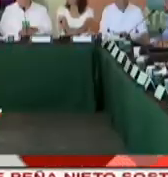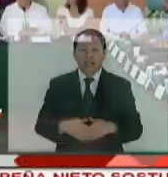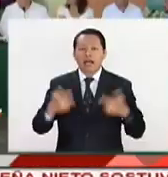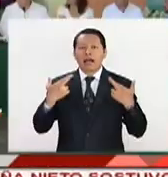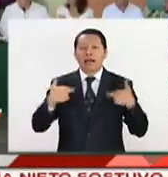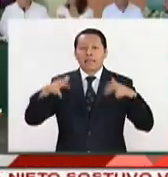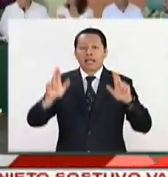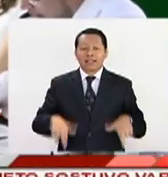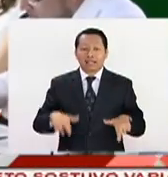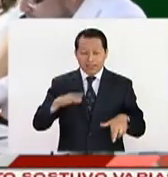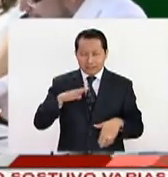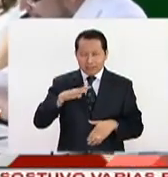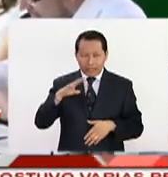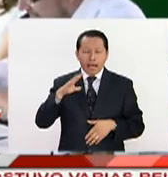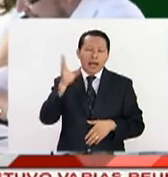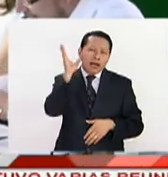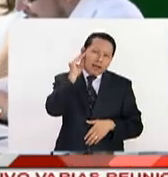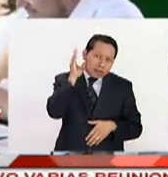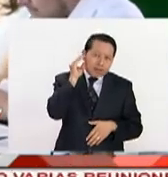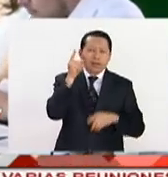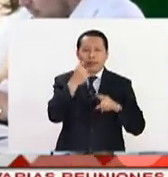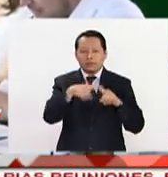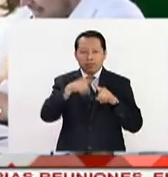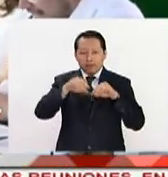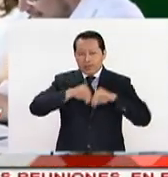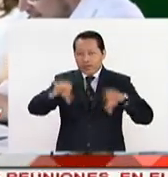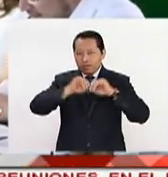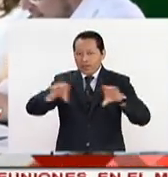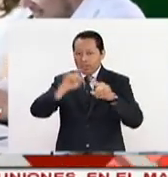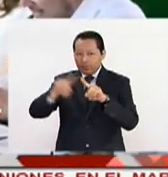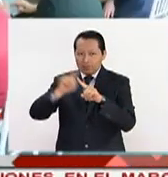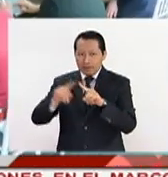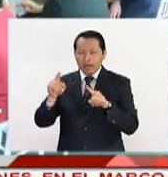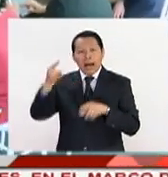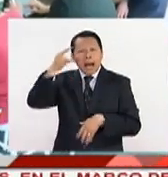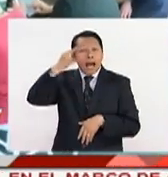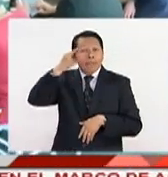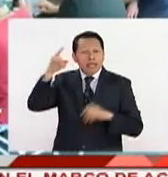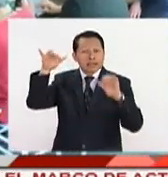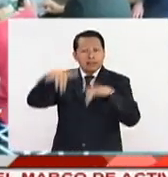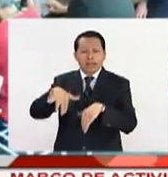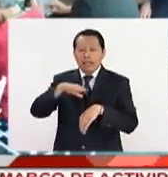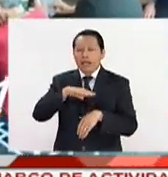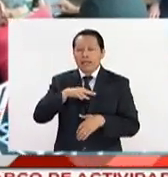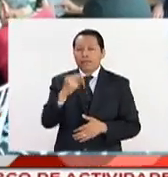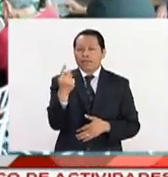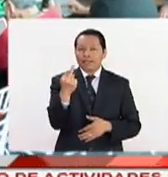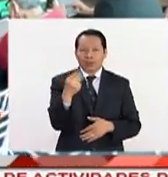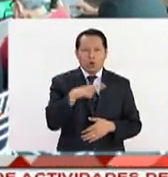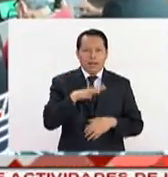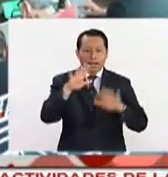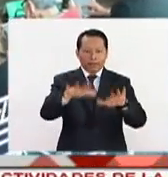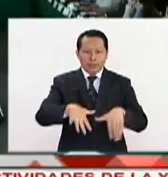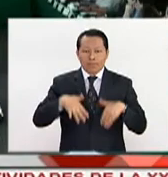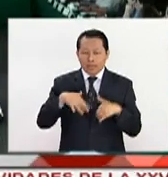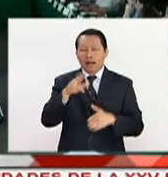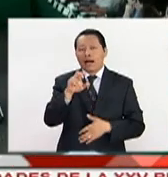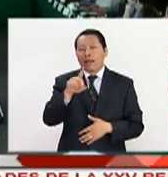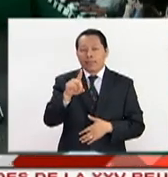Representantes de las radiodifusoras y televisoras públicas del país se reunieron en Campeche, donde se celebra la 25ª Asamblea de la Red